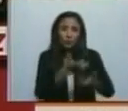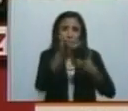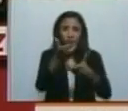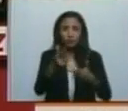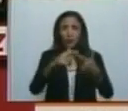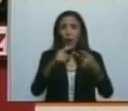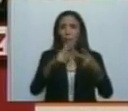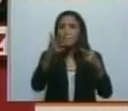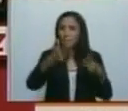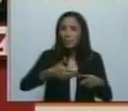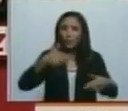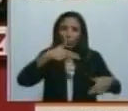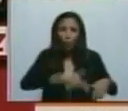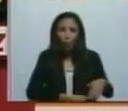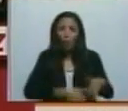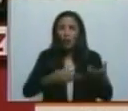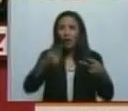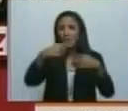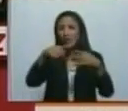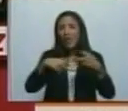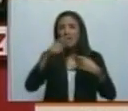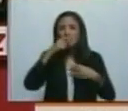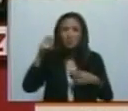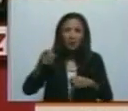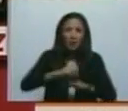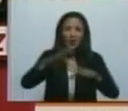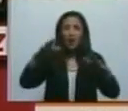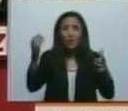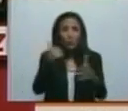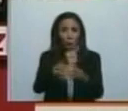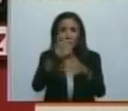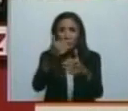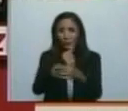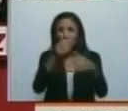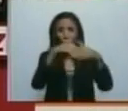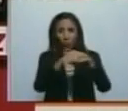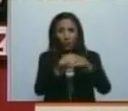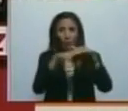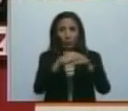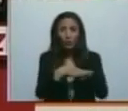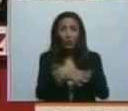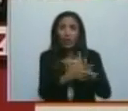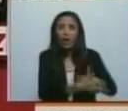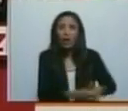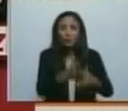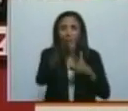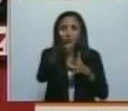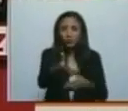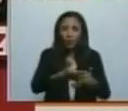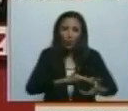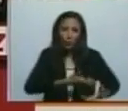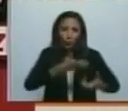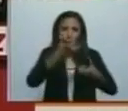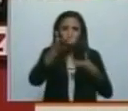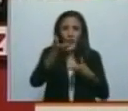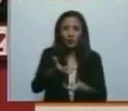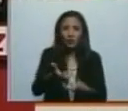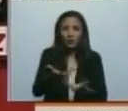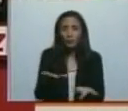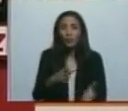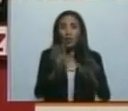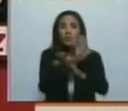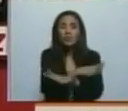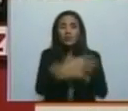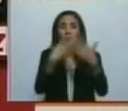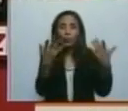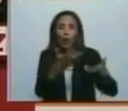vimos lo que está dentro, una cantidad de granadas tenían ellos allí. Fusiles acá, 19 fusiles,